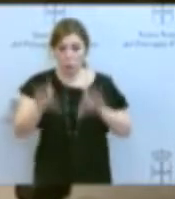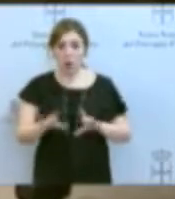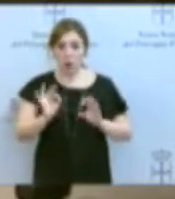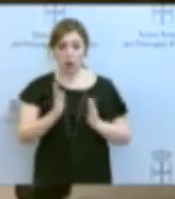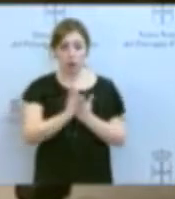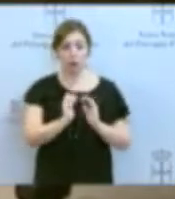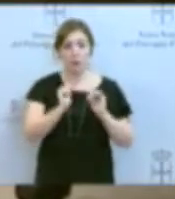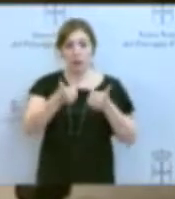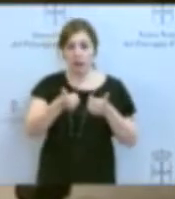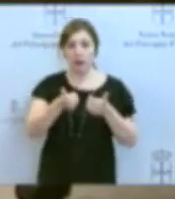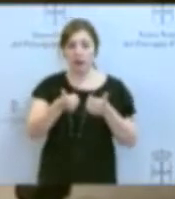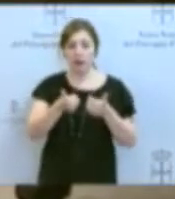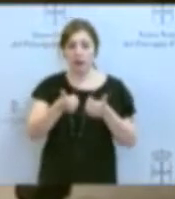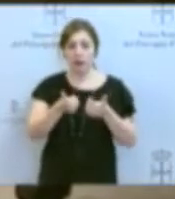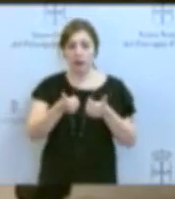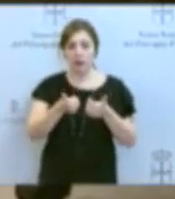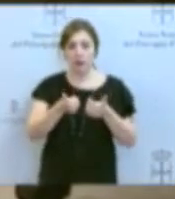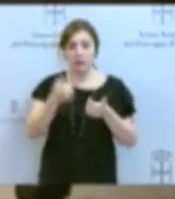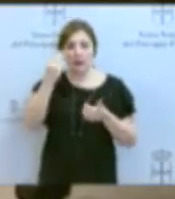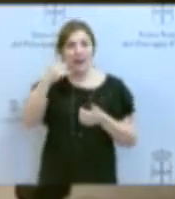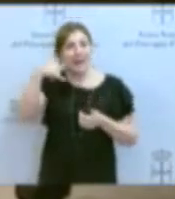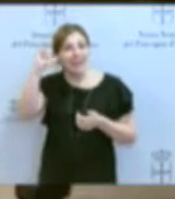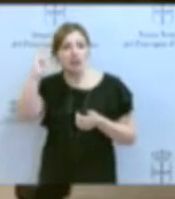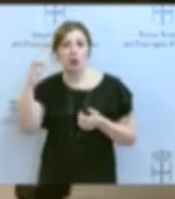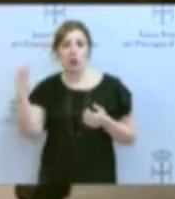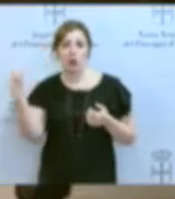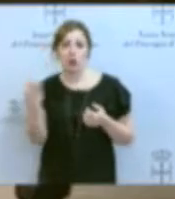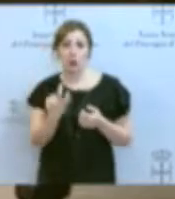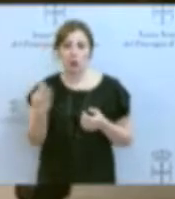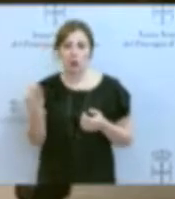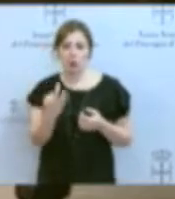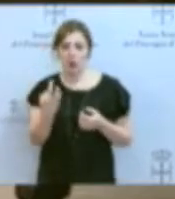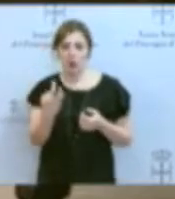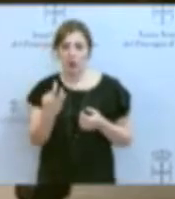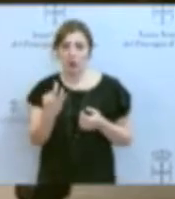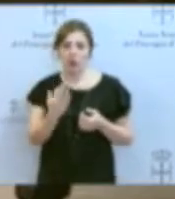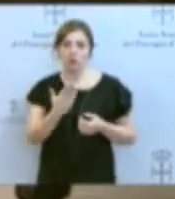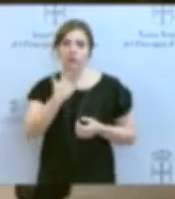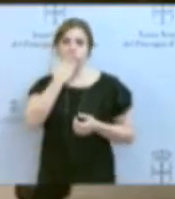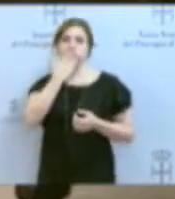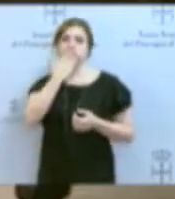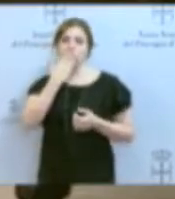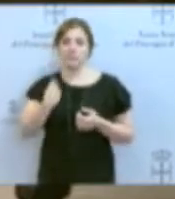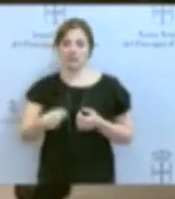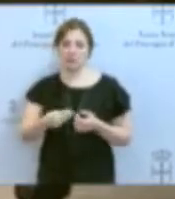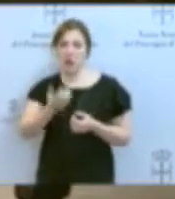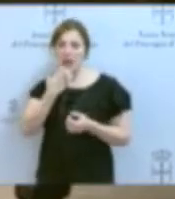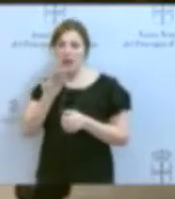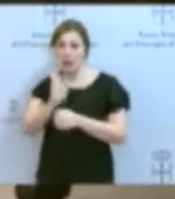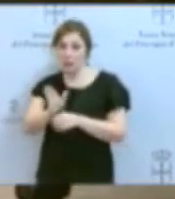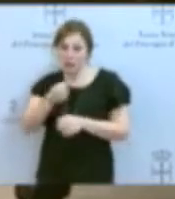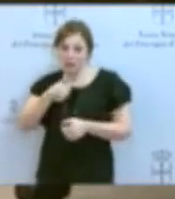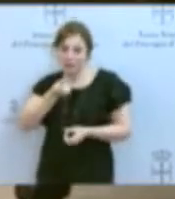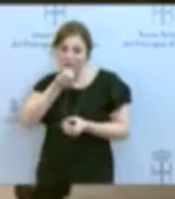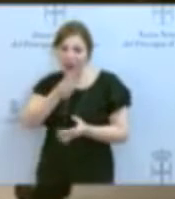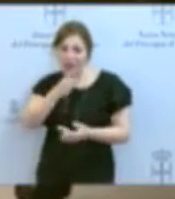curso educativo corre el riesgo de acabar con el mismo ridículo que estos ejemplos que yo le ponía al comienzo.